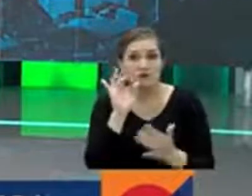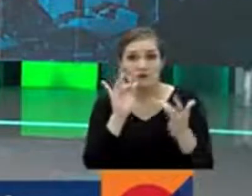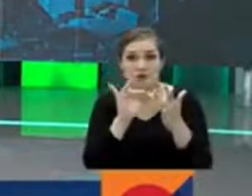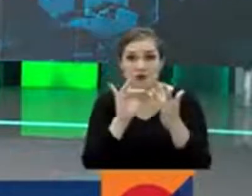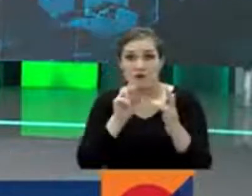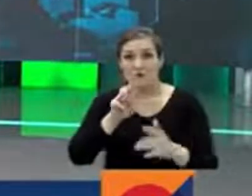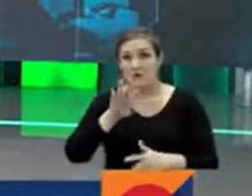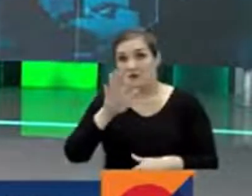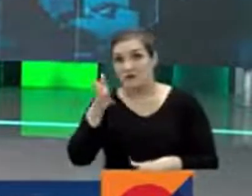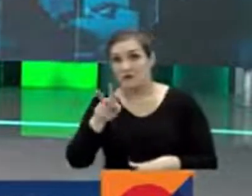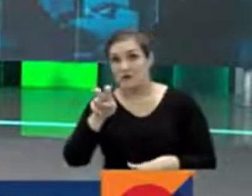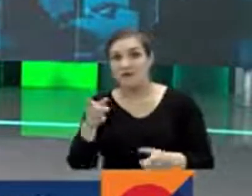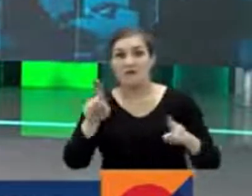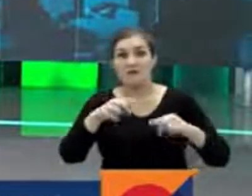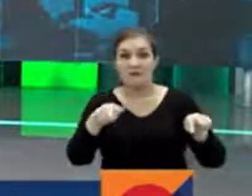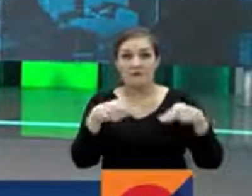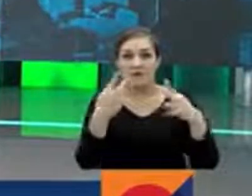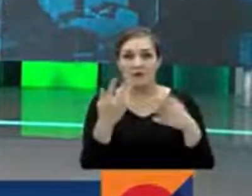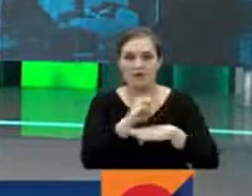en